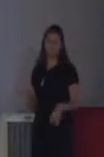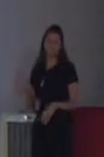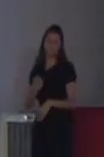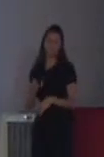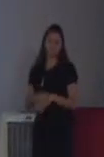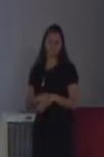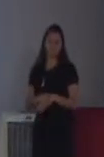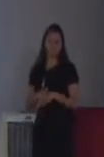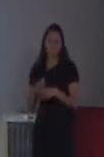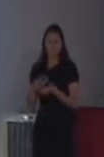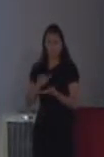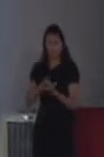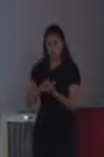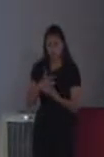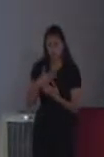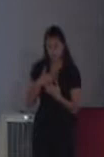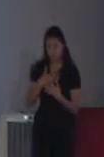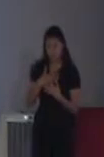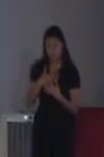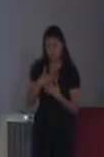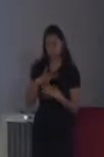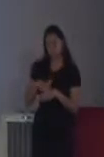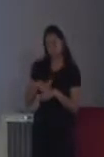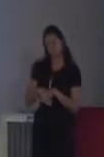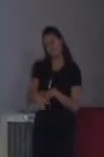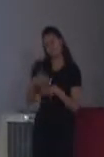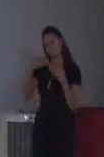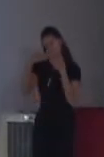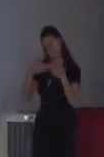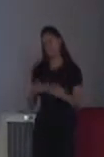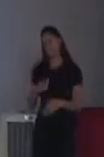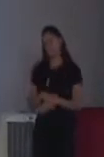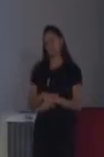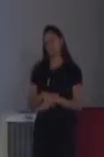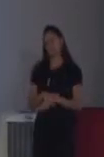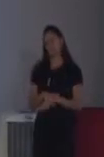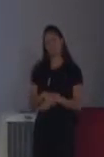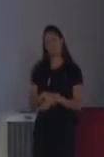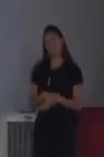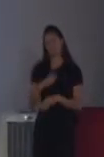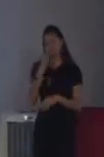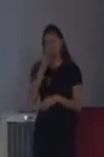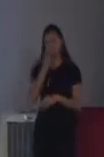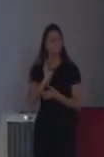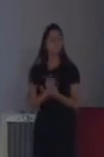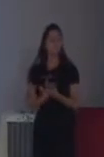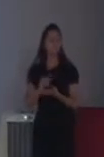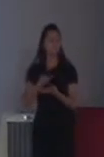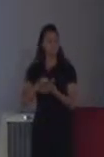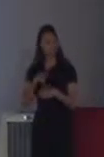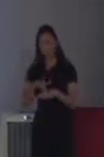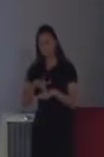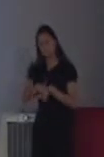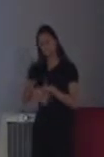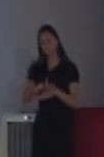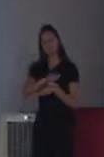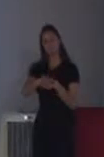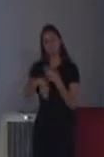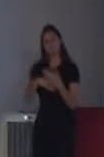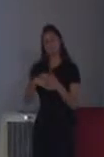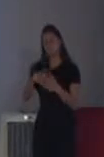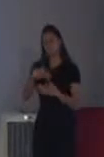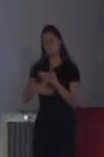que no, a mí particularmente generó una discapacidad. Y a partir de eso, digamos que vino todo un proceso